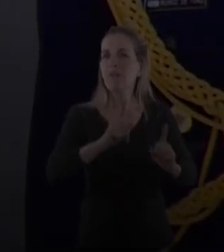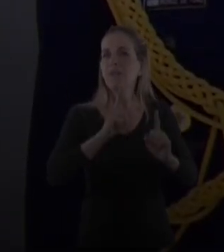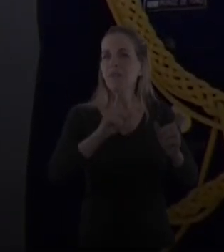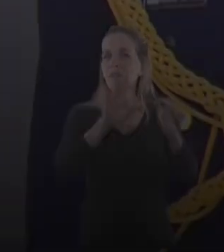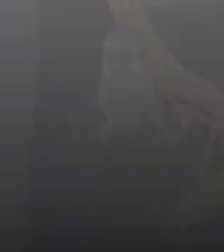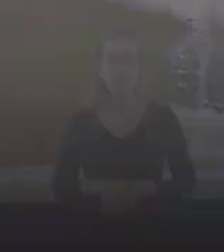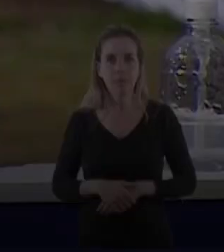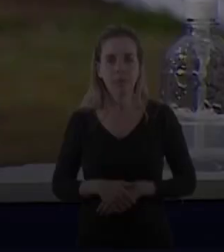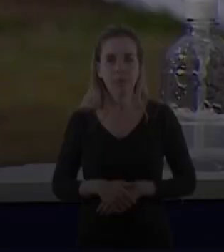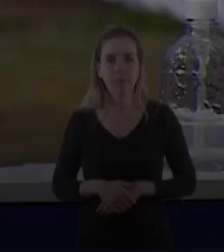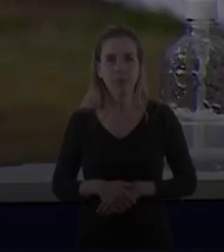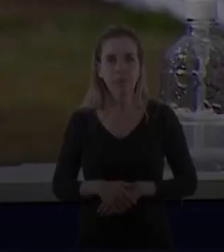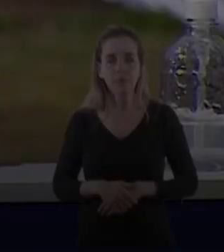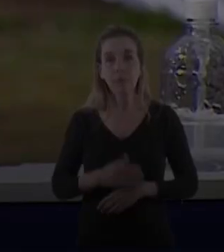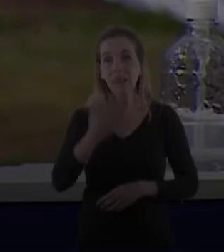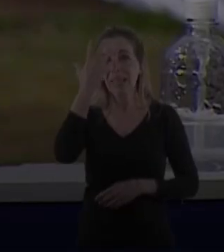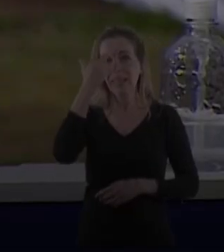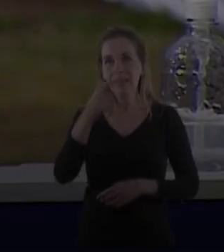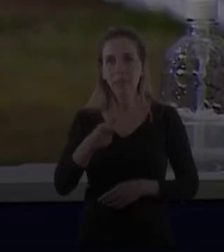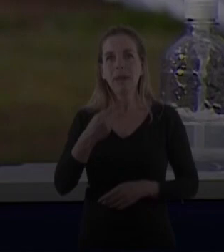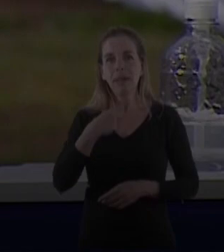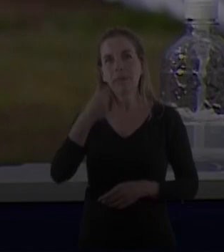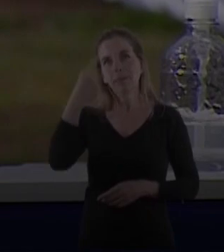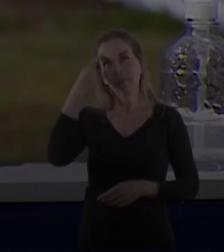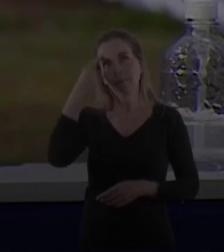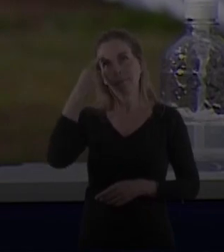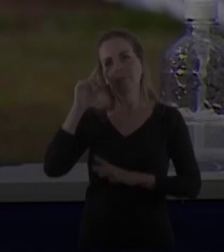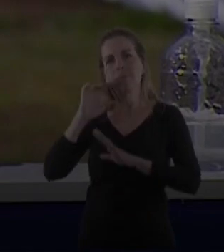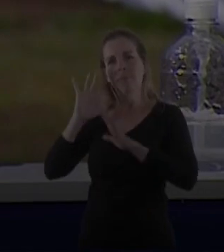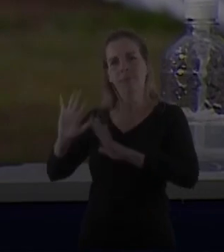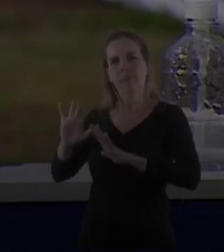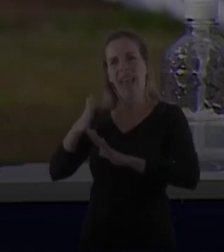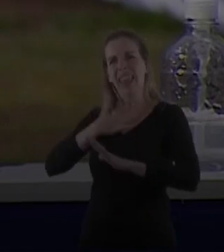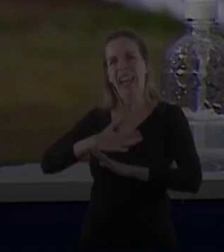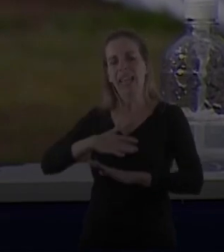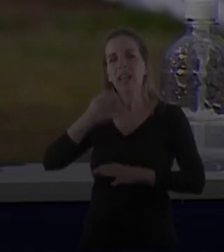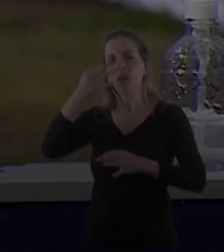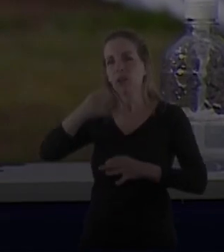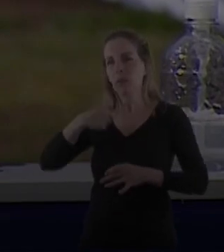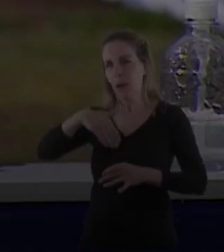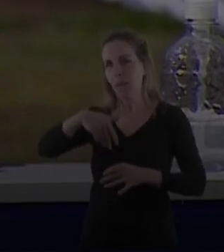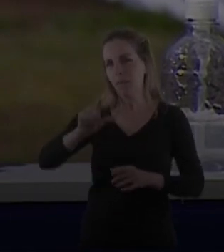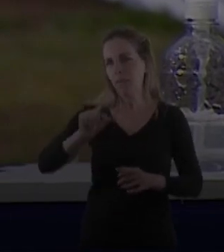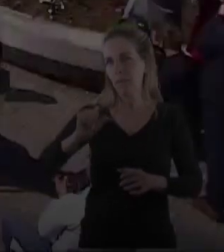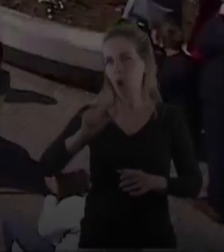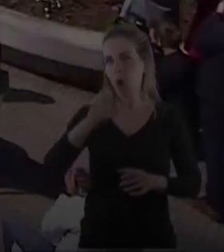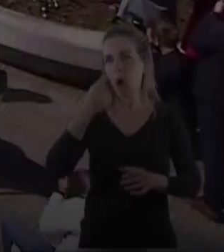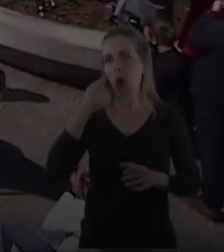manos españolas. San Martín, quédate tranquilo, que muy pronto va a estar en nuestros billetes.